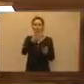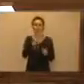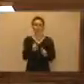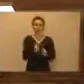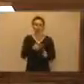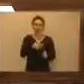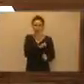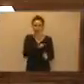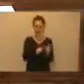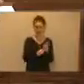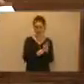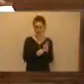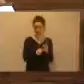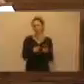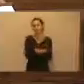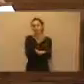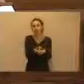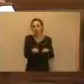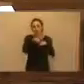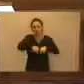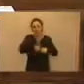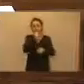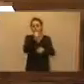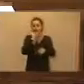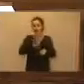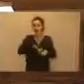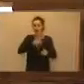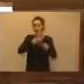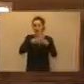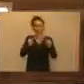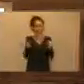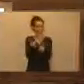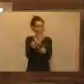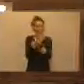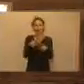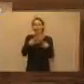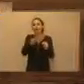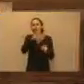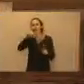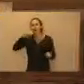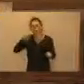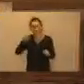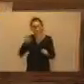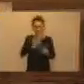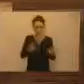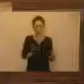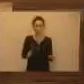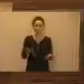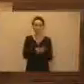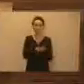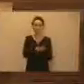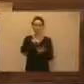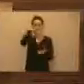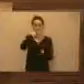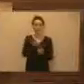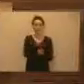le pedimos que ustedes, pues por supuesto, no hagan eso a nivel local, ¿no? Hoy hablando, y termino, ¿no? Hablaba con mi padre antes